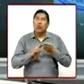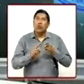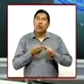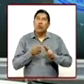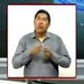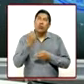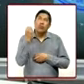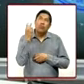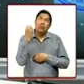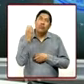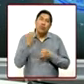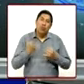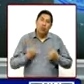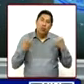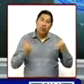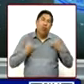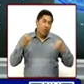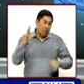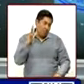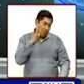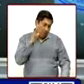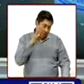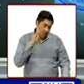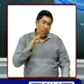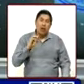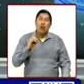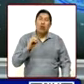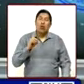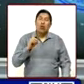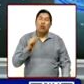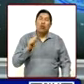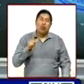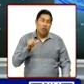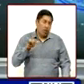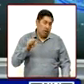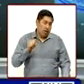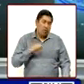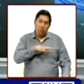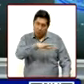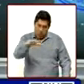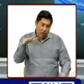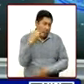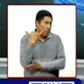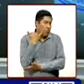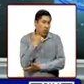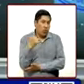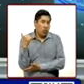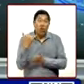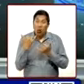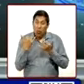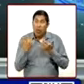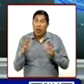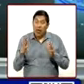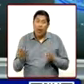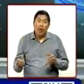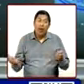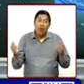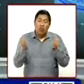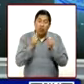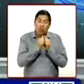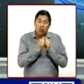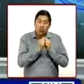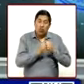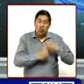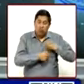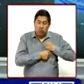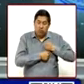en la búsqueda de esta joven madre, Odalis Baquiata, allí en Los Yungas, donde se han unido fuerzas militares y policiales para tratar